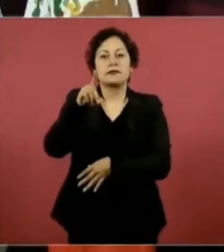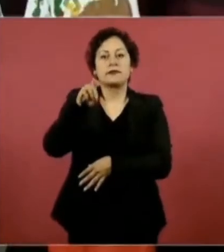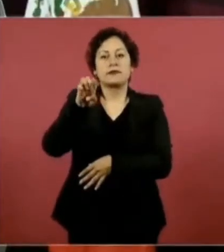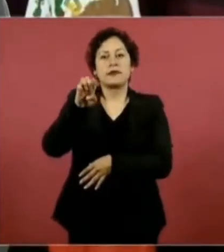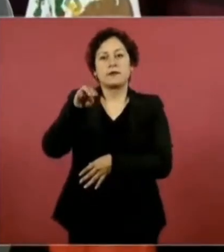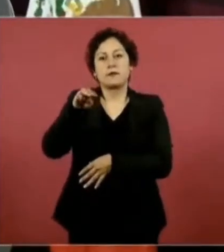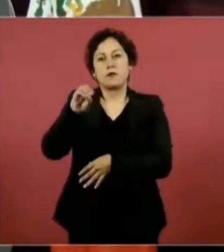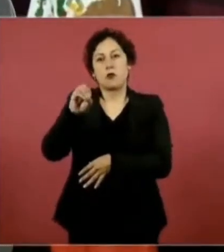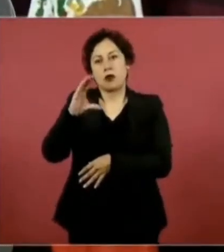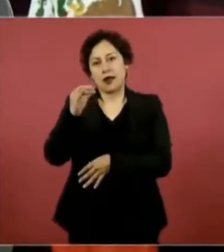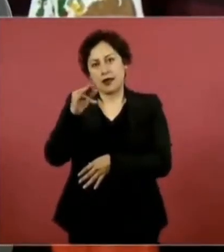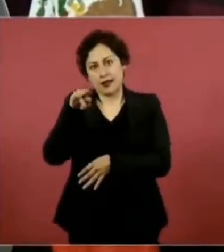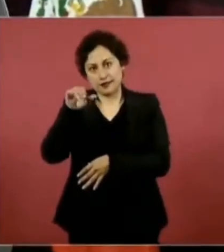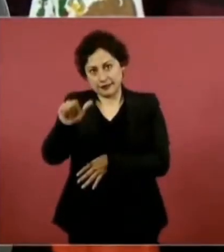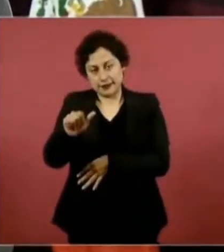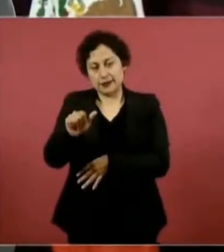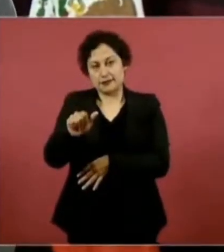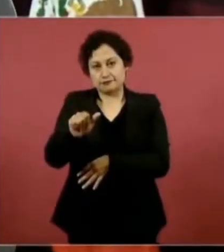que no sea